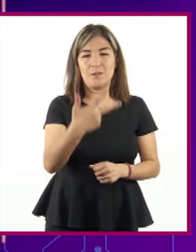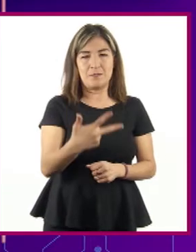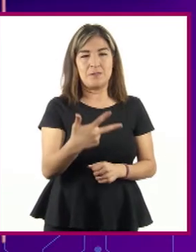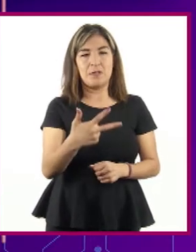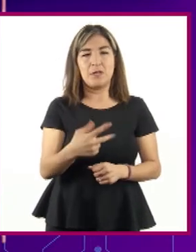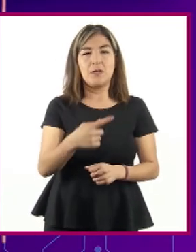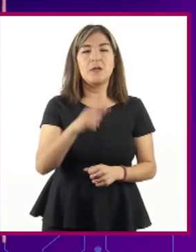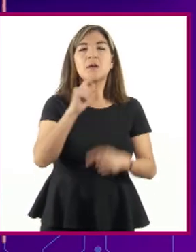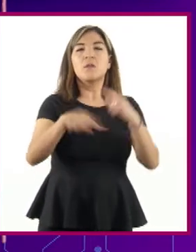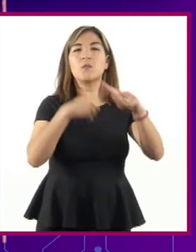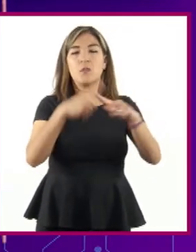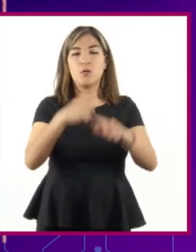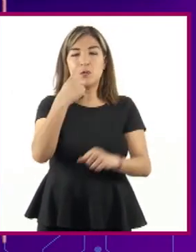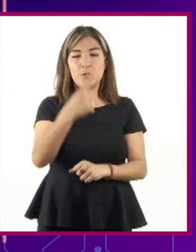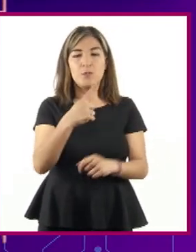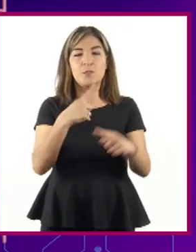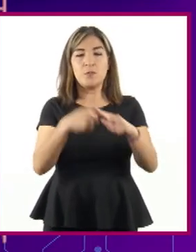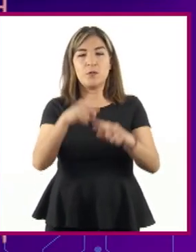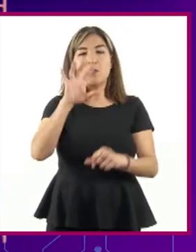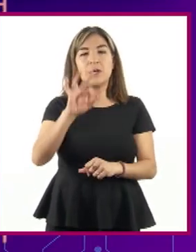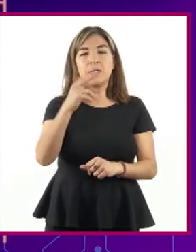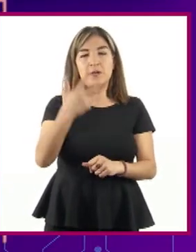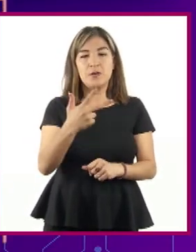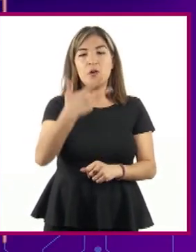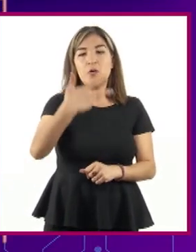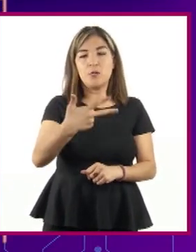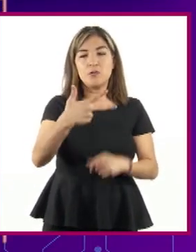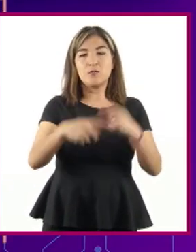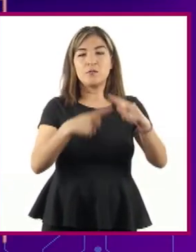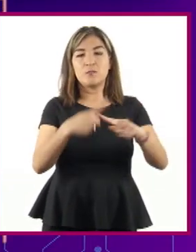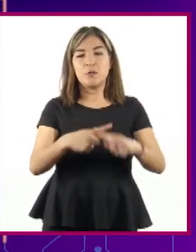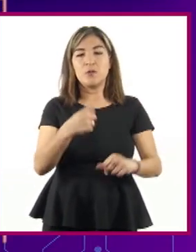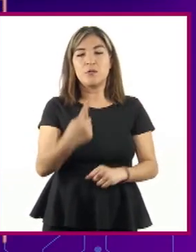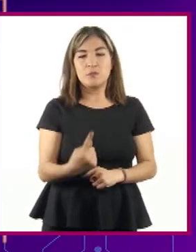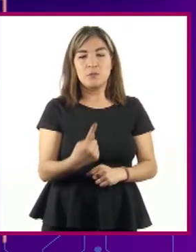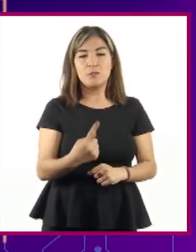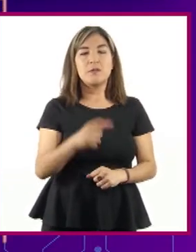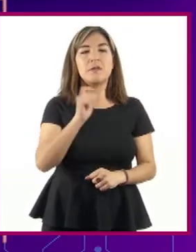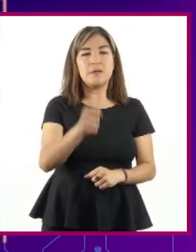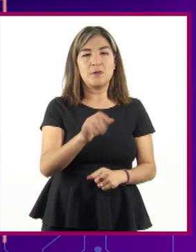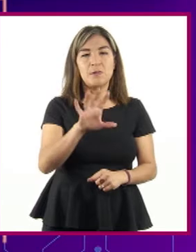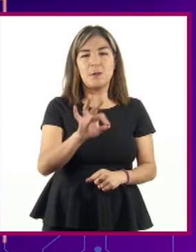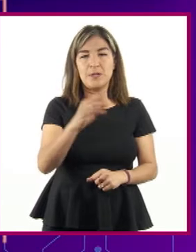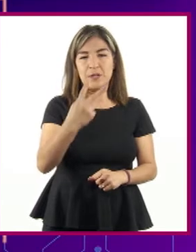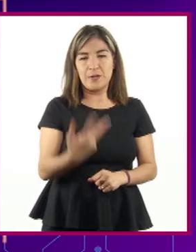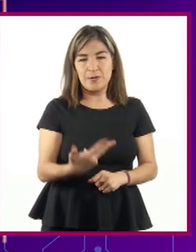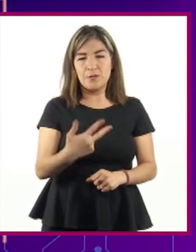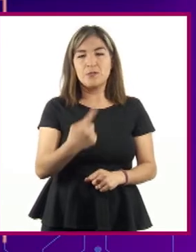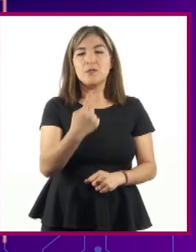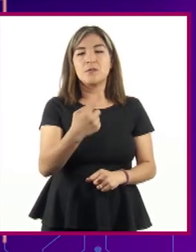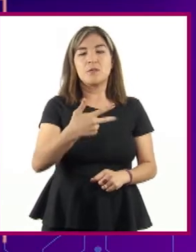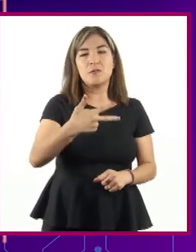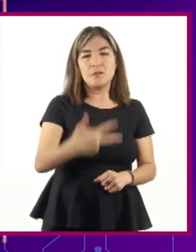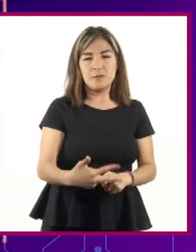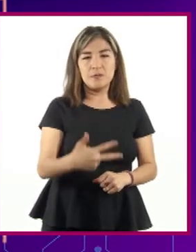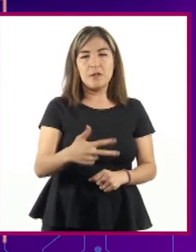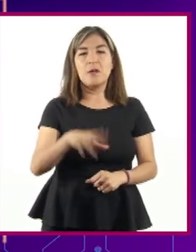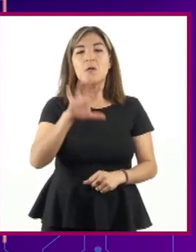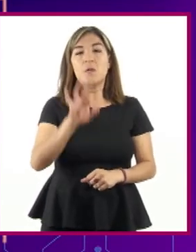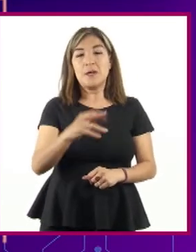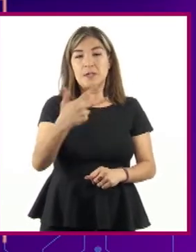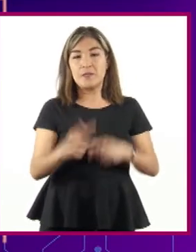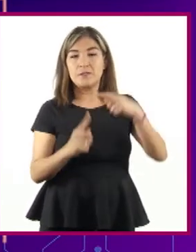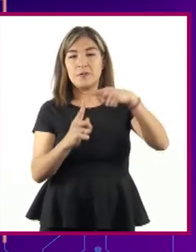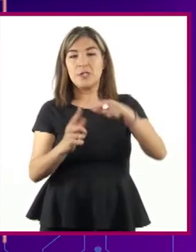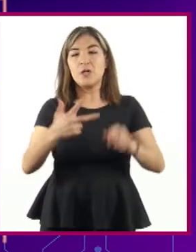1 por 48 y 8 por 1, resultando la fracción 48 octavos. Al dividir 48 entre 8,